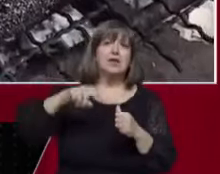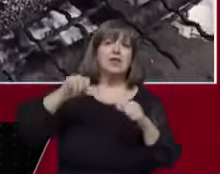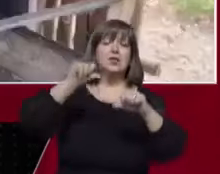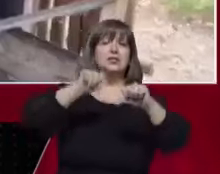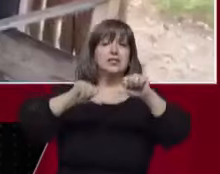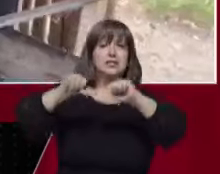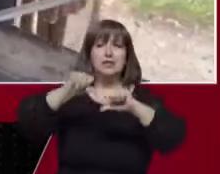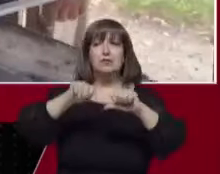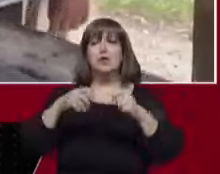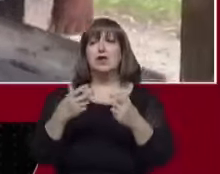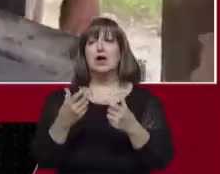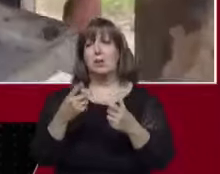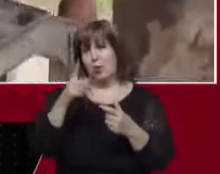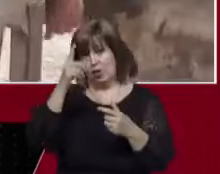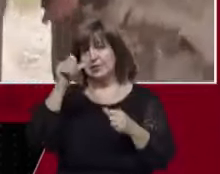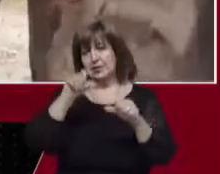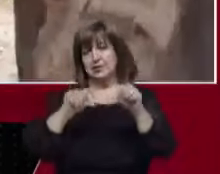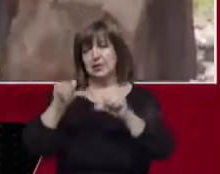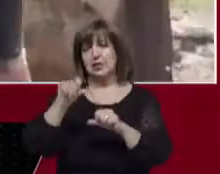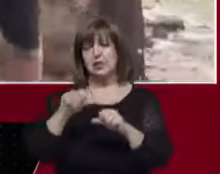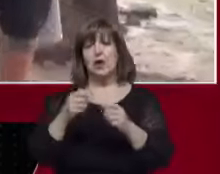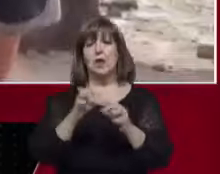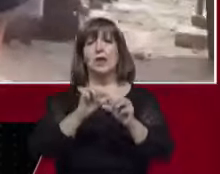cerraron todo ahí con